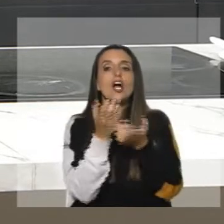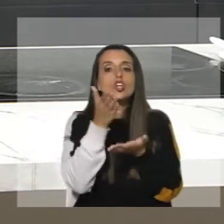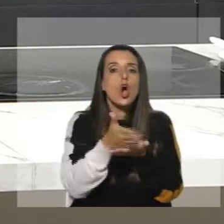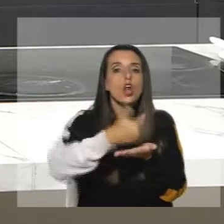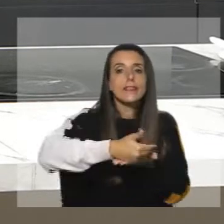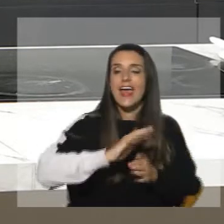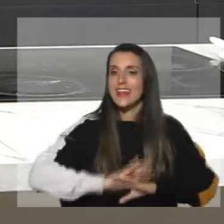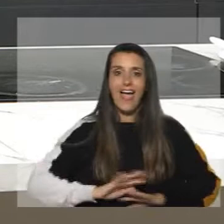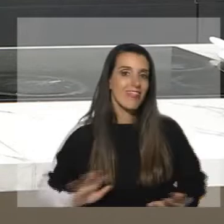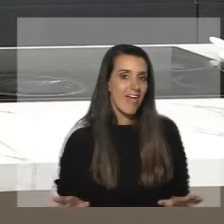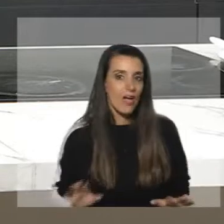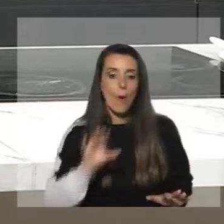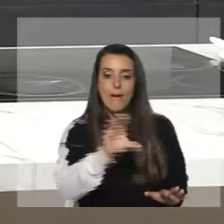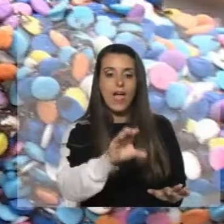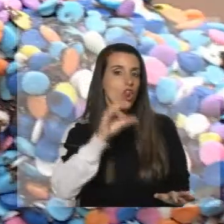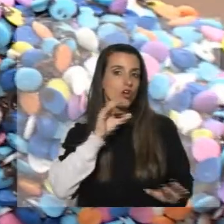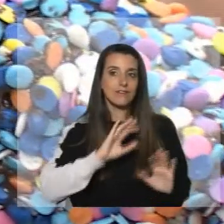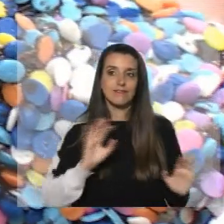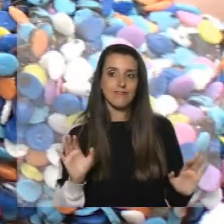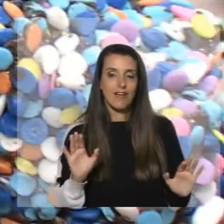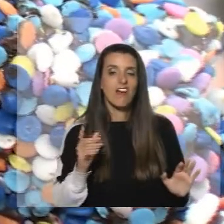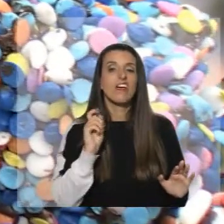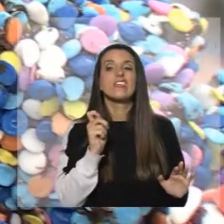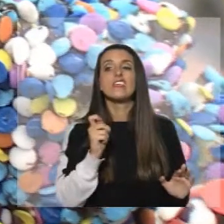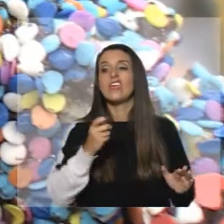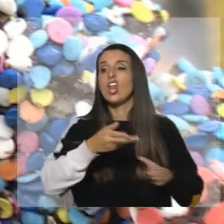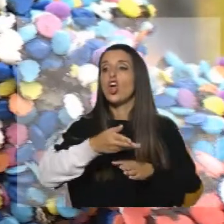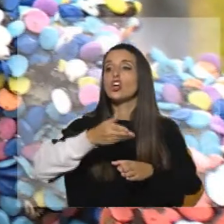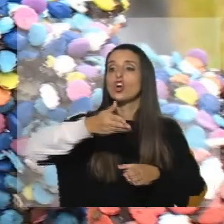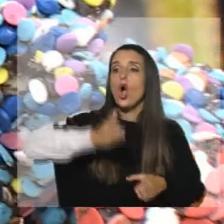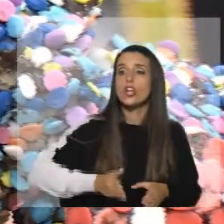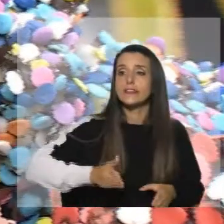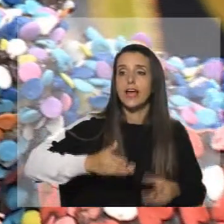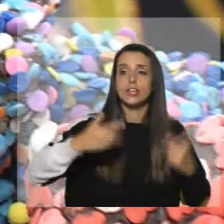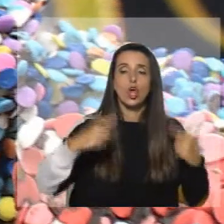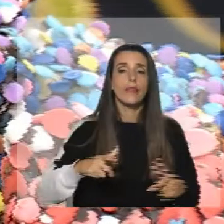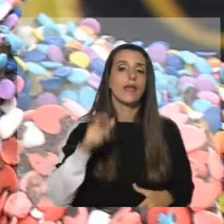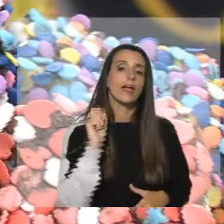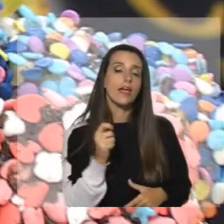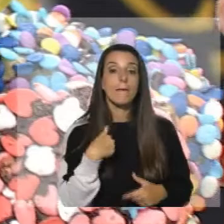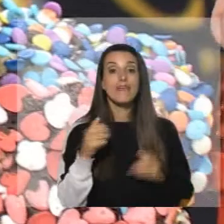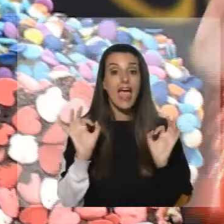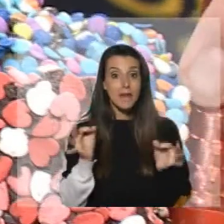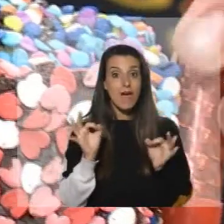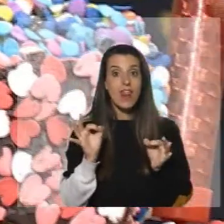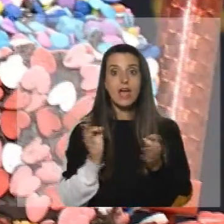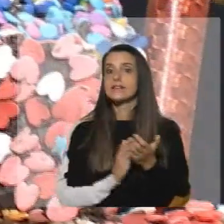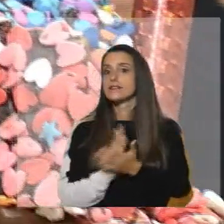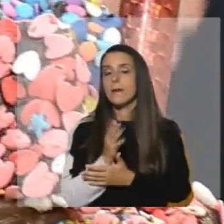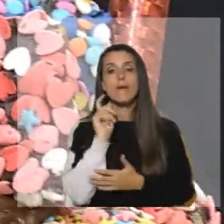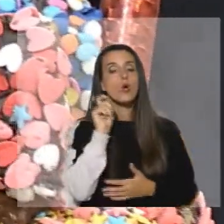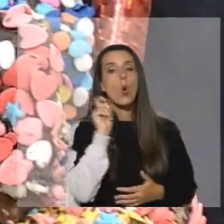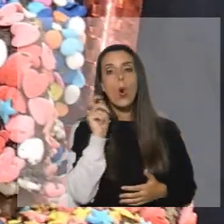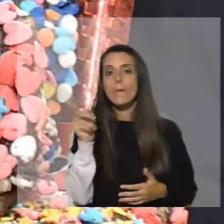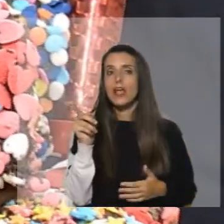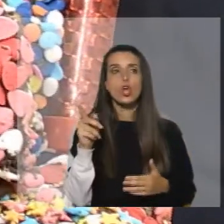buenísimo, que no tenés que cortar. Claro, viste que a mí... Que viste que ¿quién corta la torta? Por ejemplo, no, mi vamos hermana... A prender la vela. Mi hermana es la que en todos los cumpleaños, sí. sea